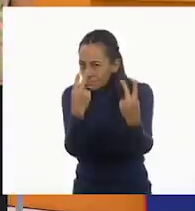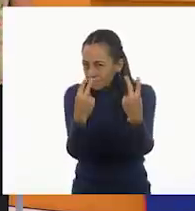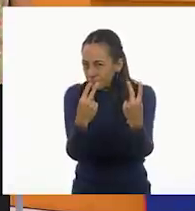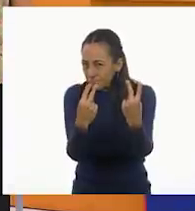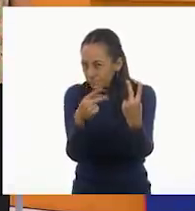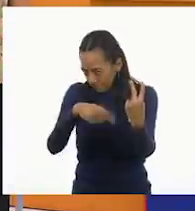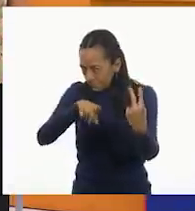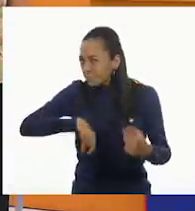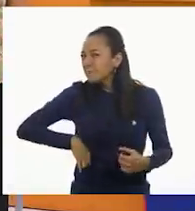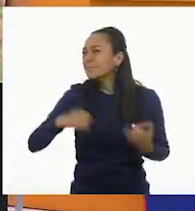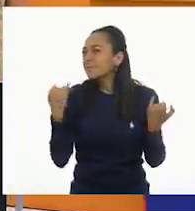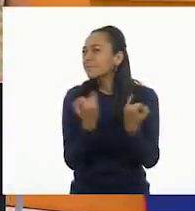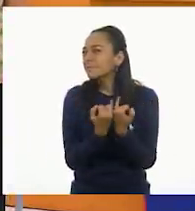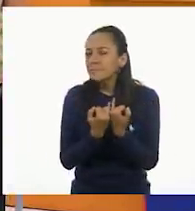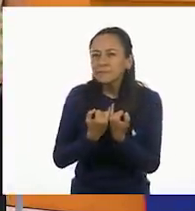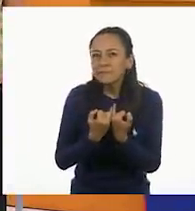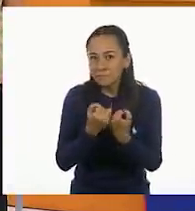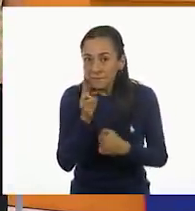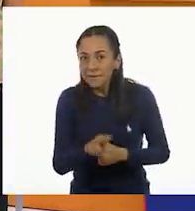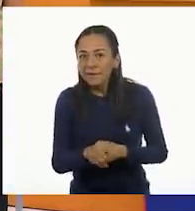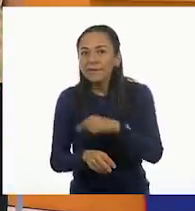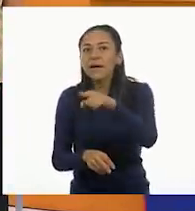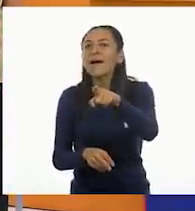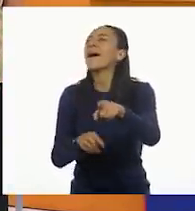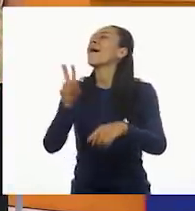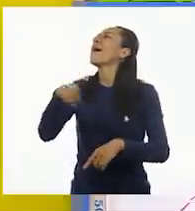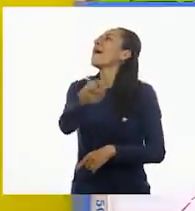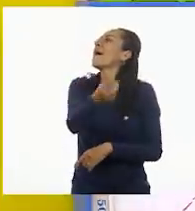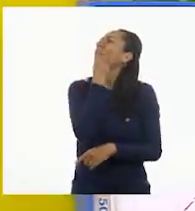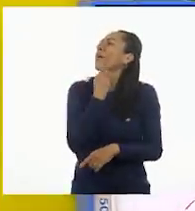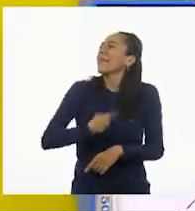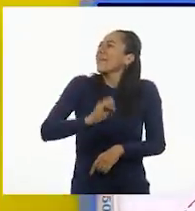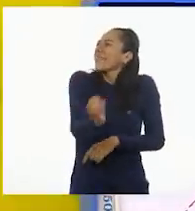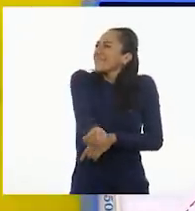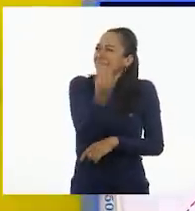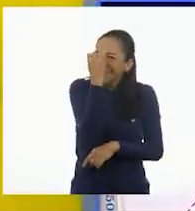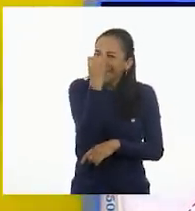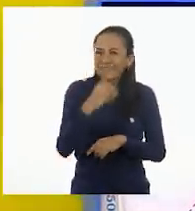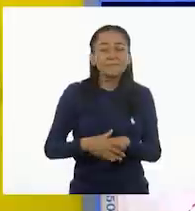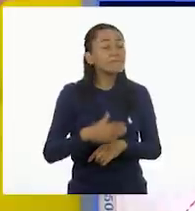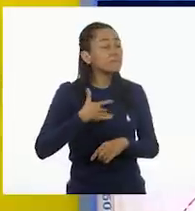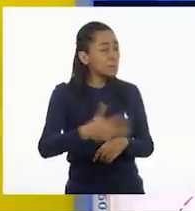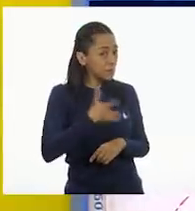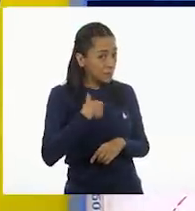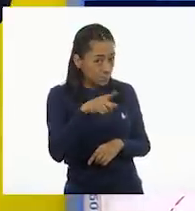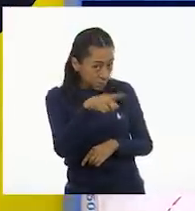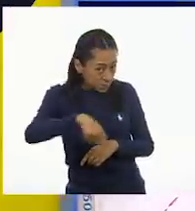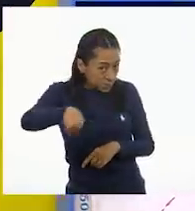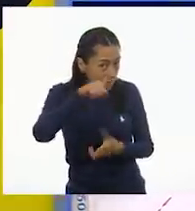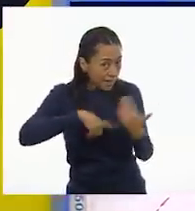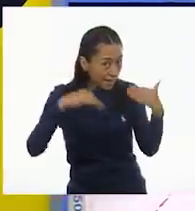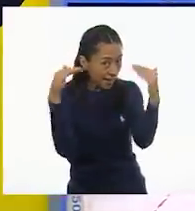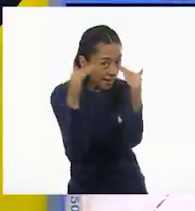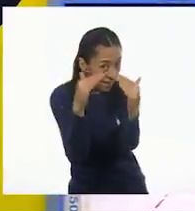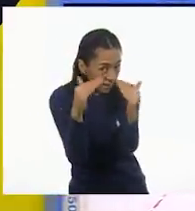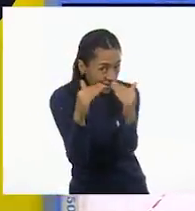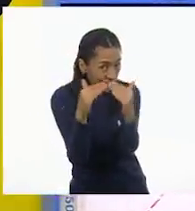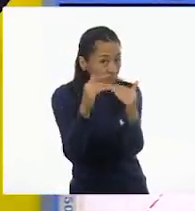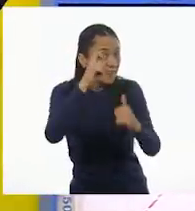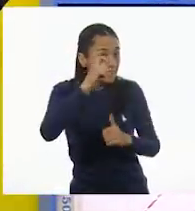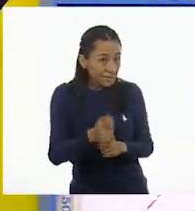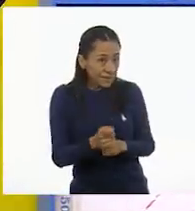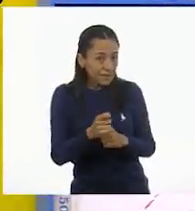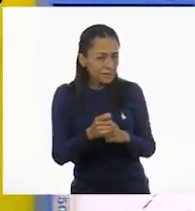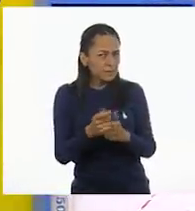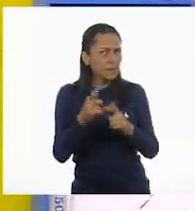¿verdad? ¡Ah, dicen que sí! Yo creo que todos en sus casas están muy atentos con esta ahora